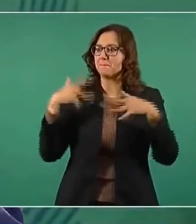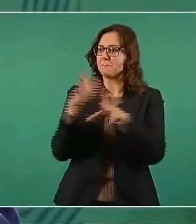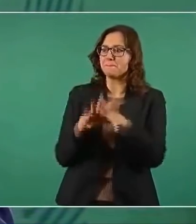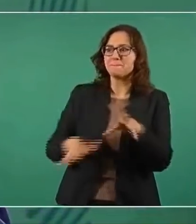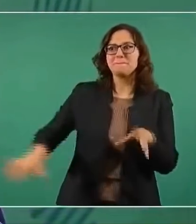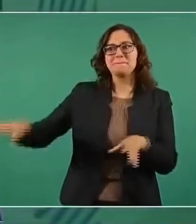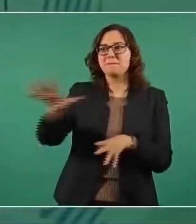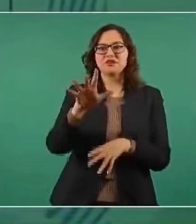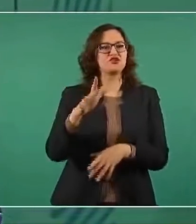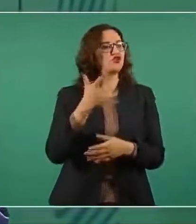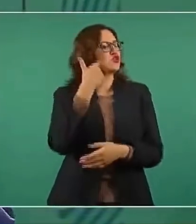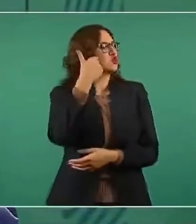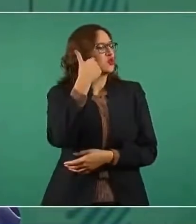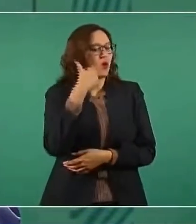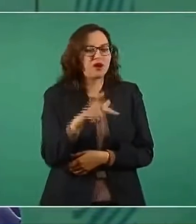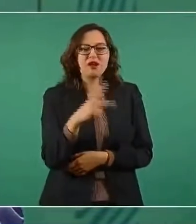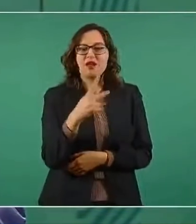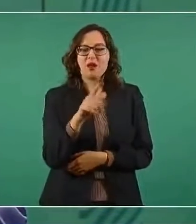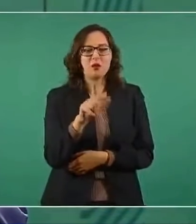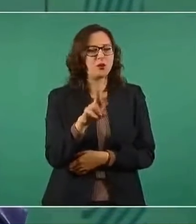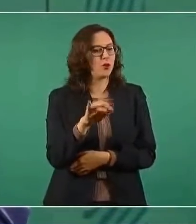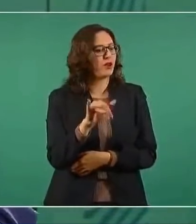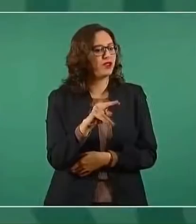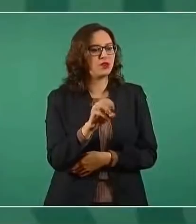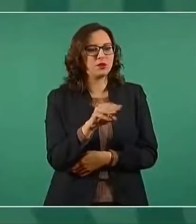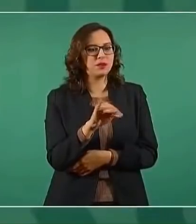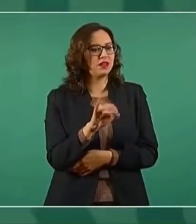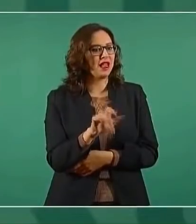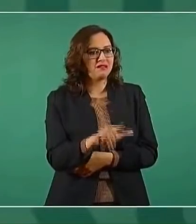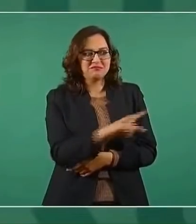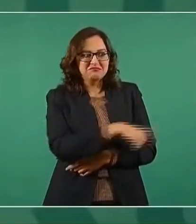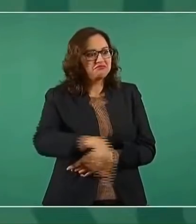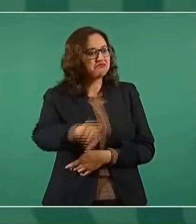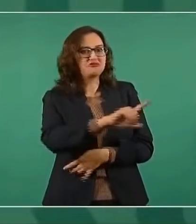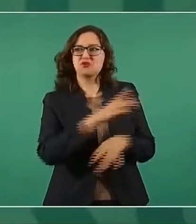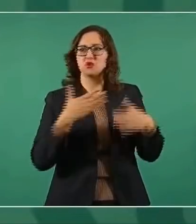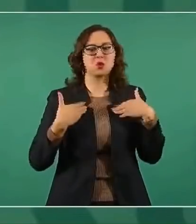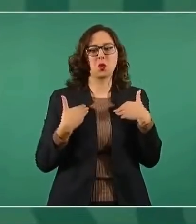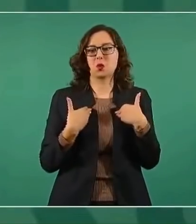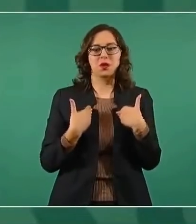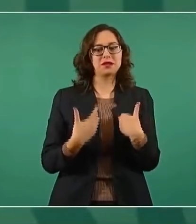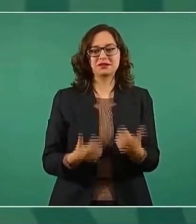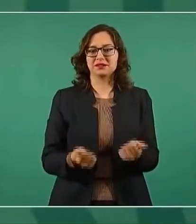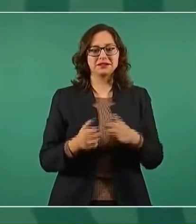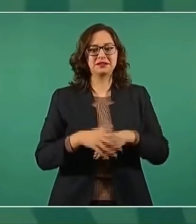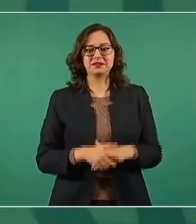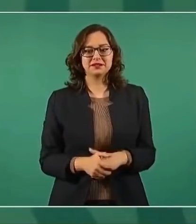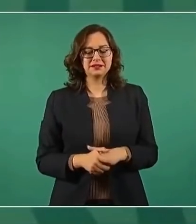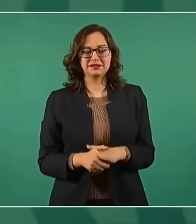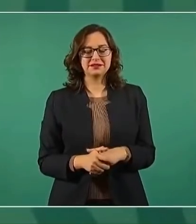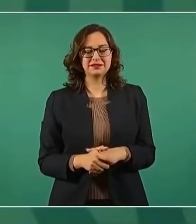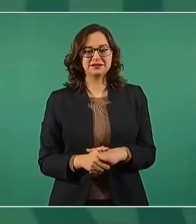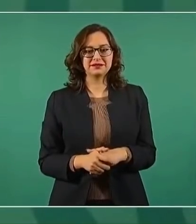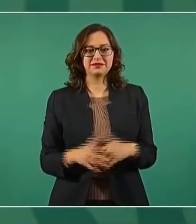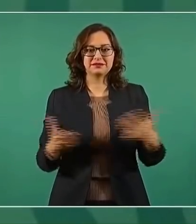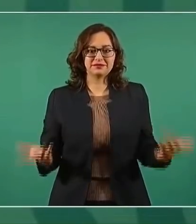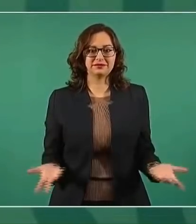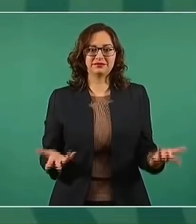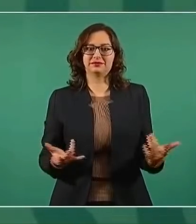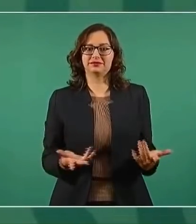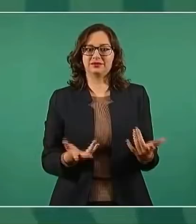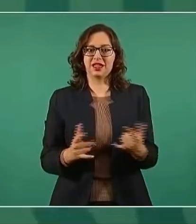es actuar en contra de la corriente de la